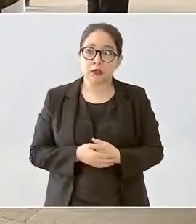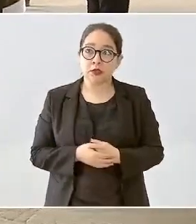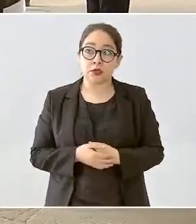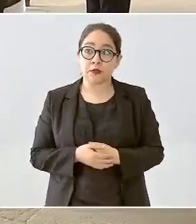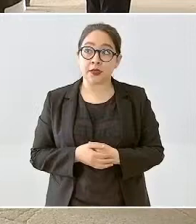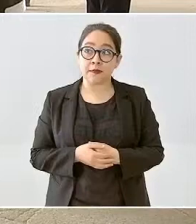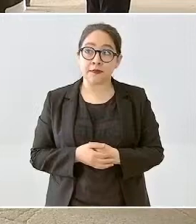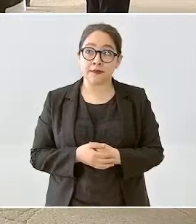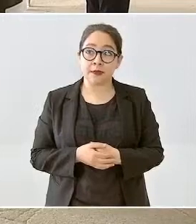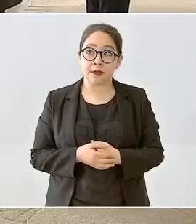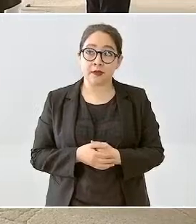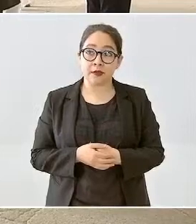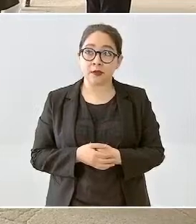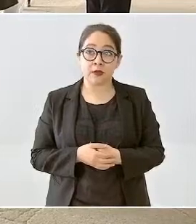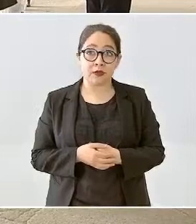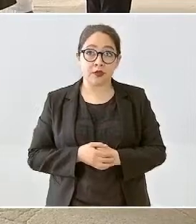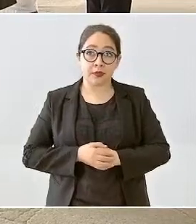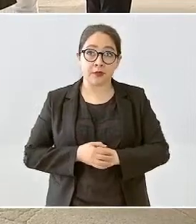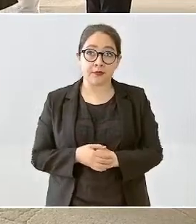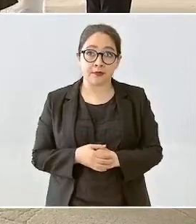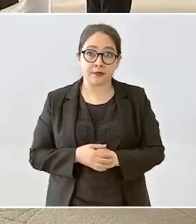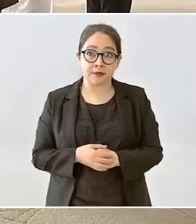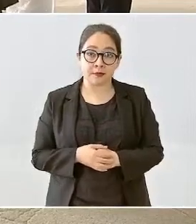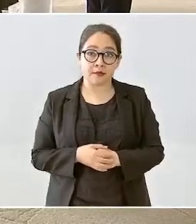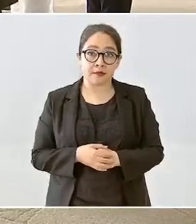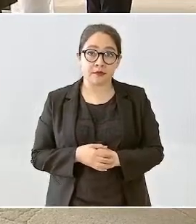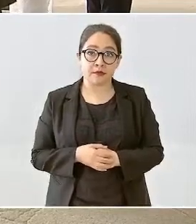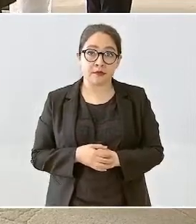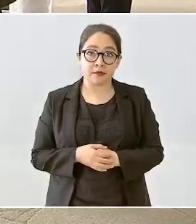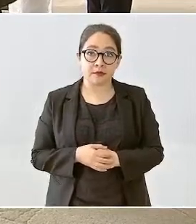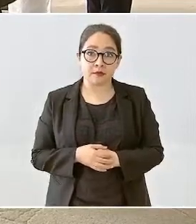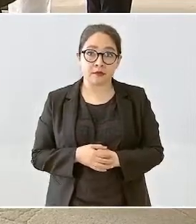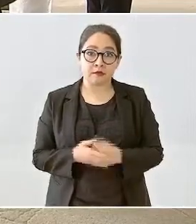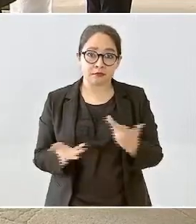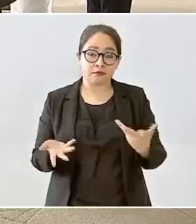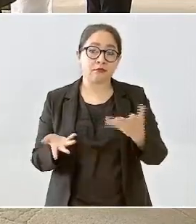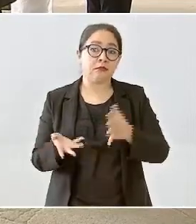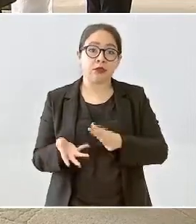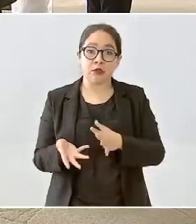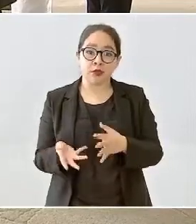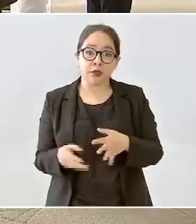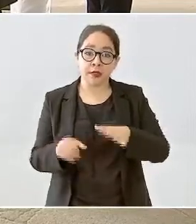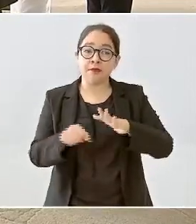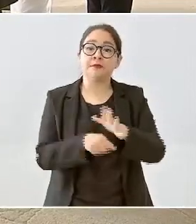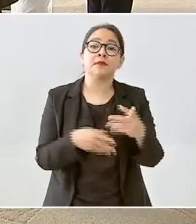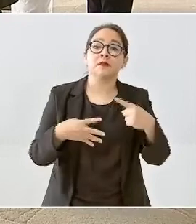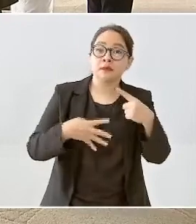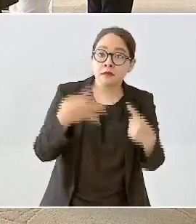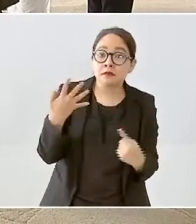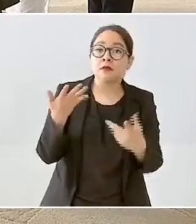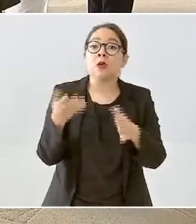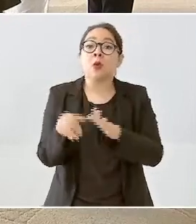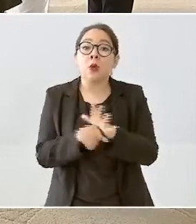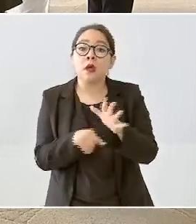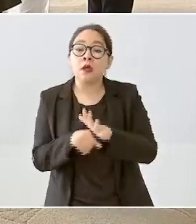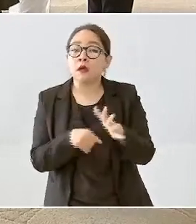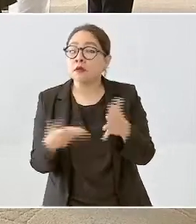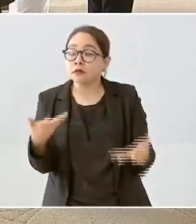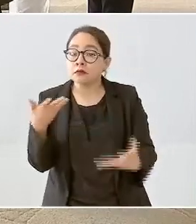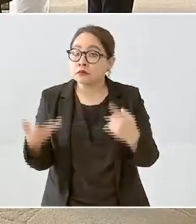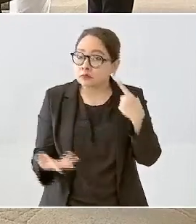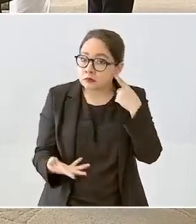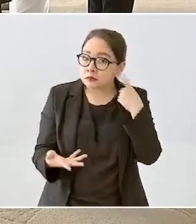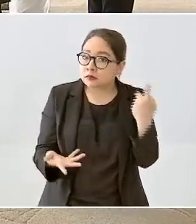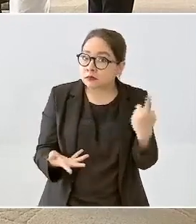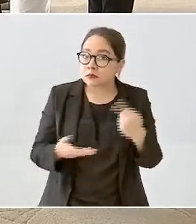este puente que se acaba de inaugurar con su paso, y es un puente, como usted ve aquí,